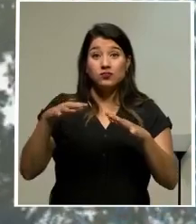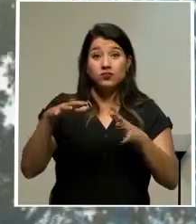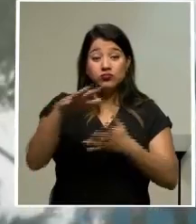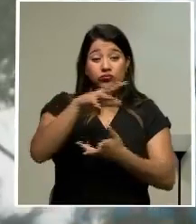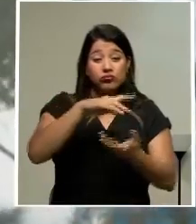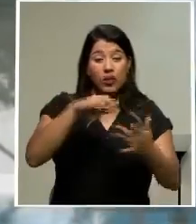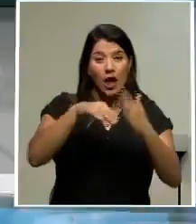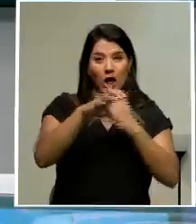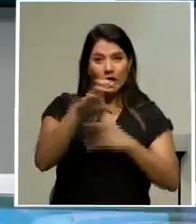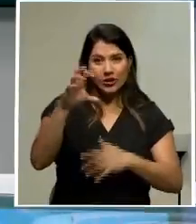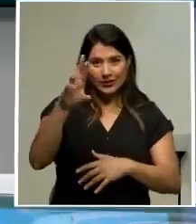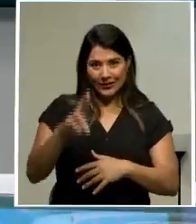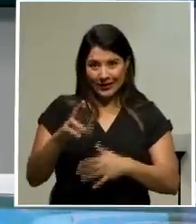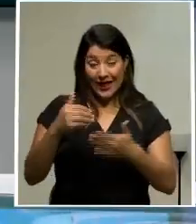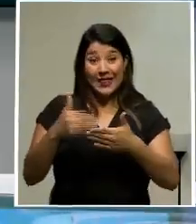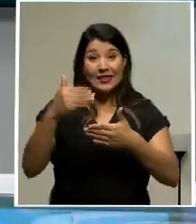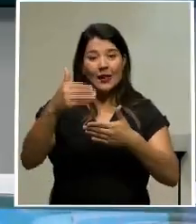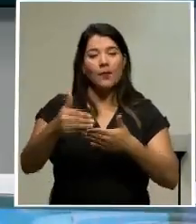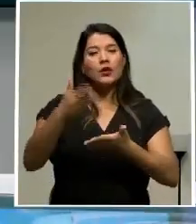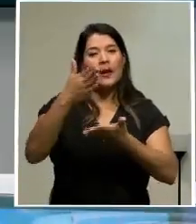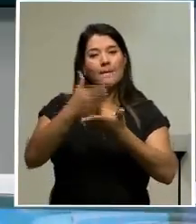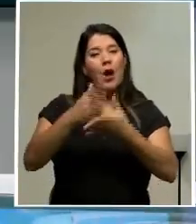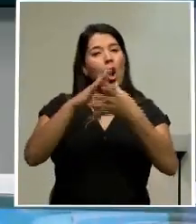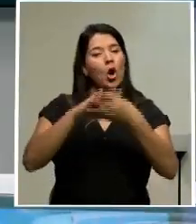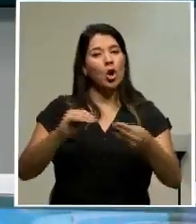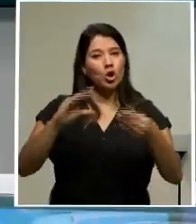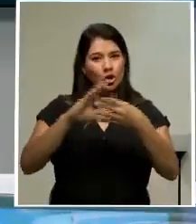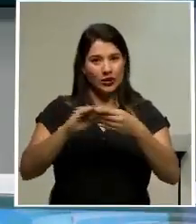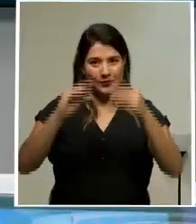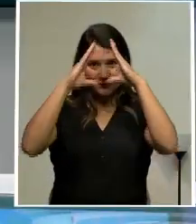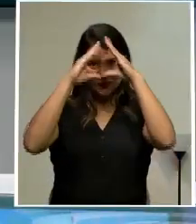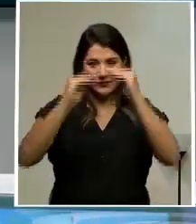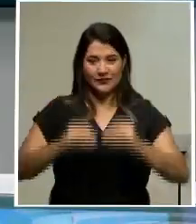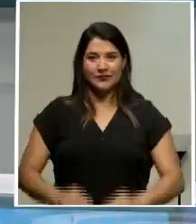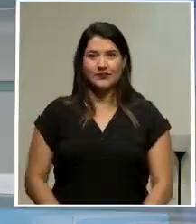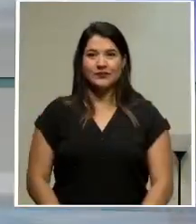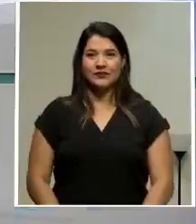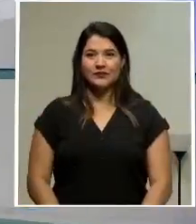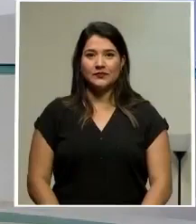nacional. Al volver de la pausa le contamos los detalles.